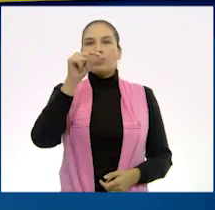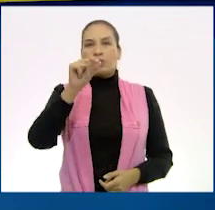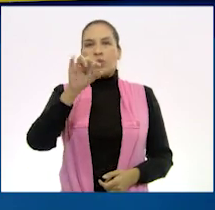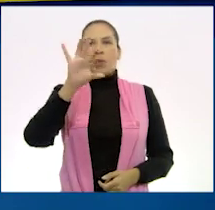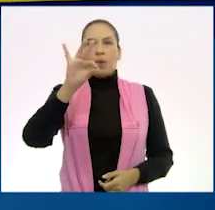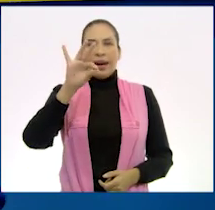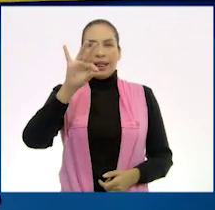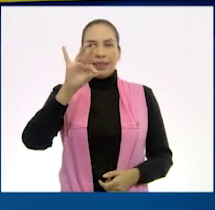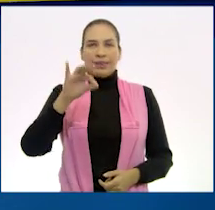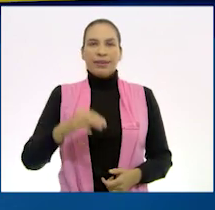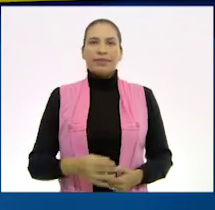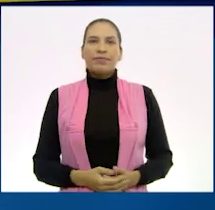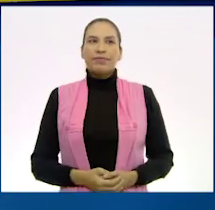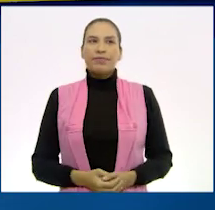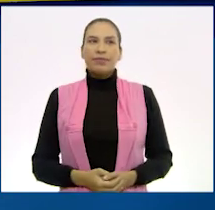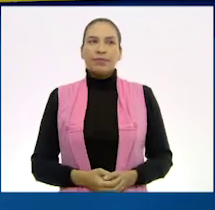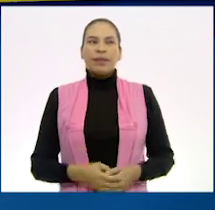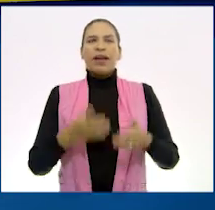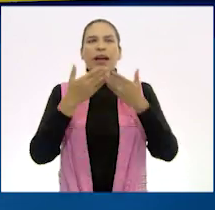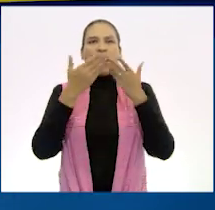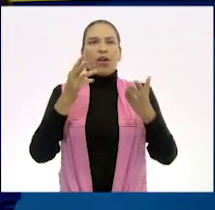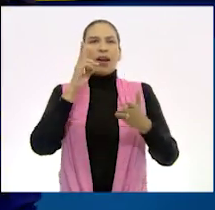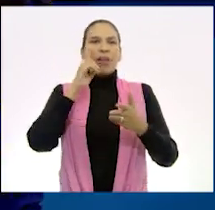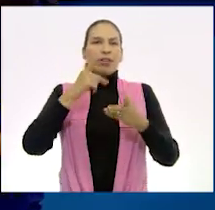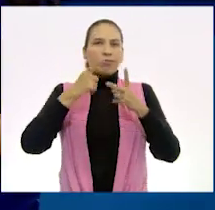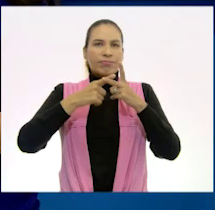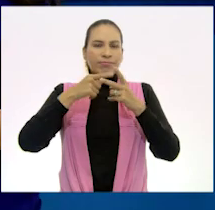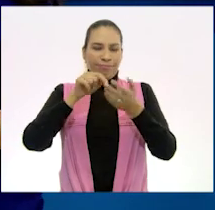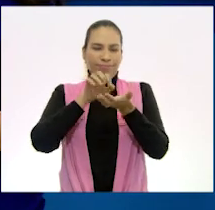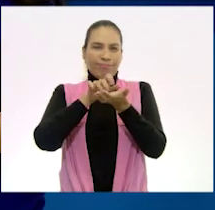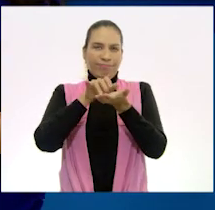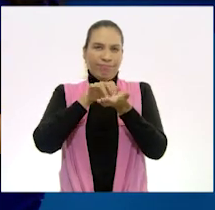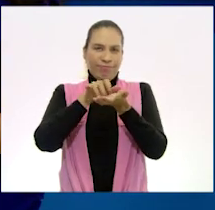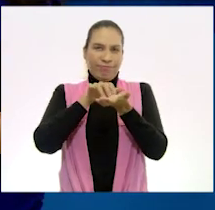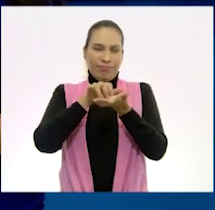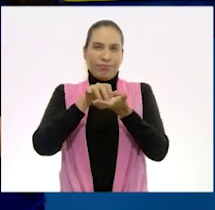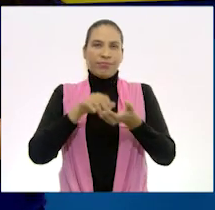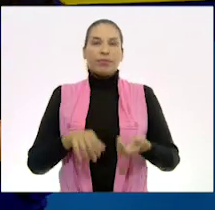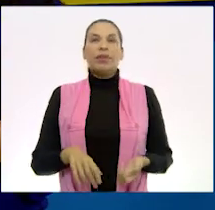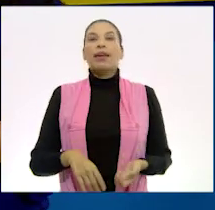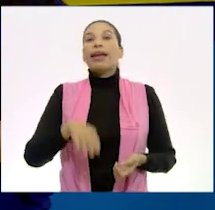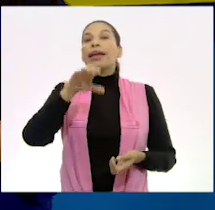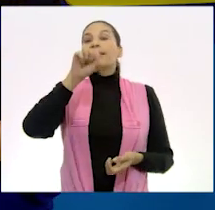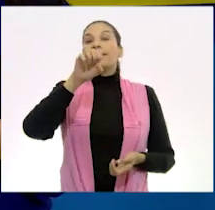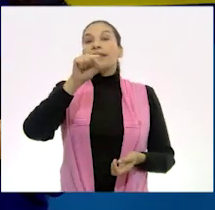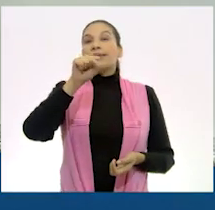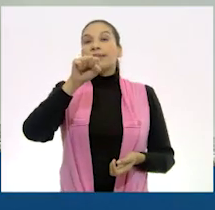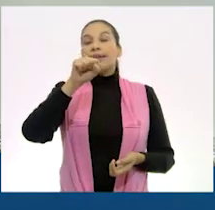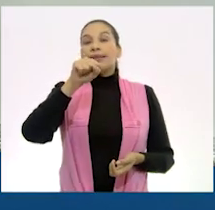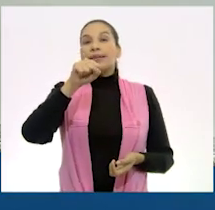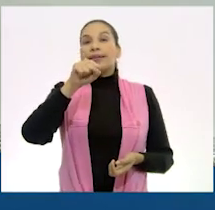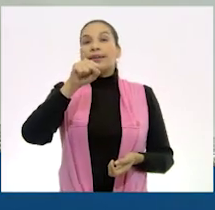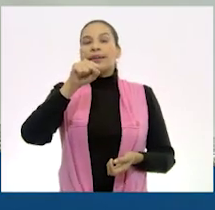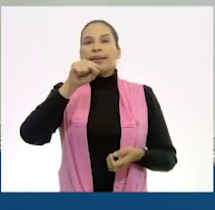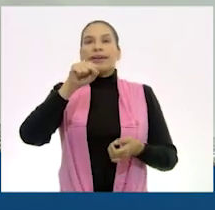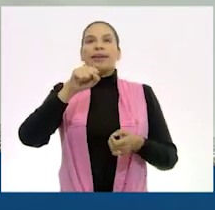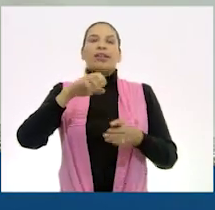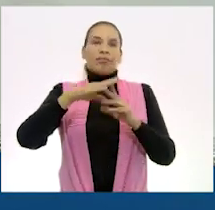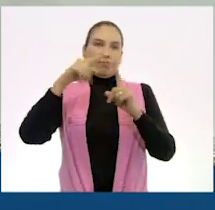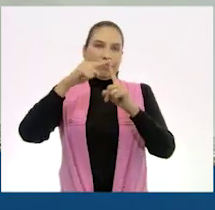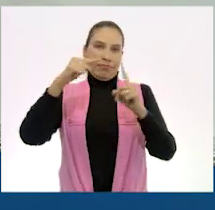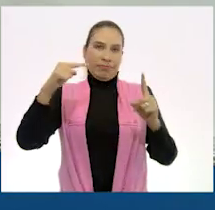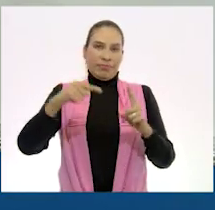2.40. Voy a hacer la operación en calculadora. 60 entre